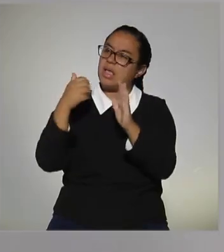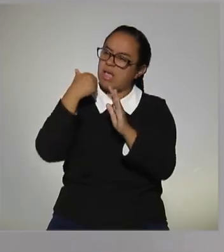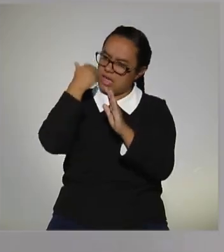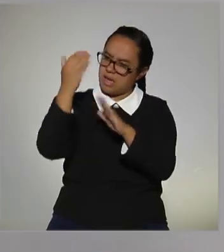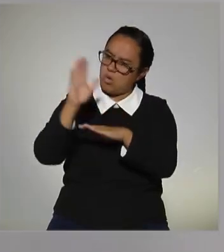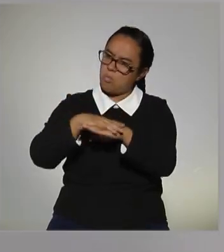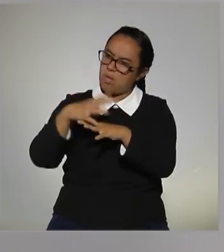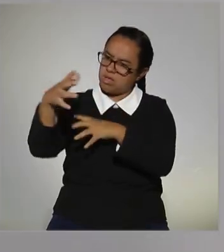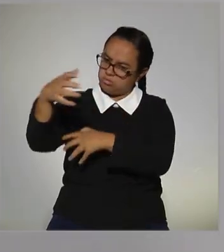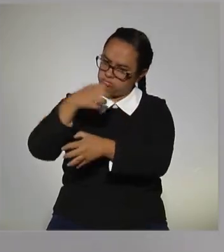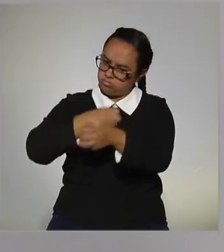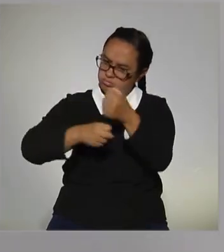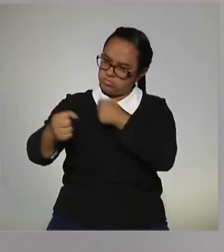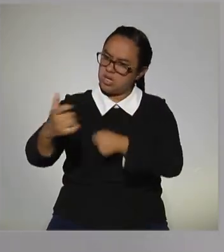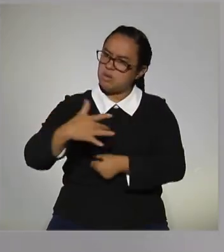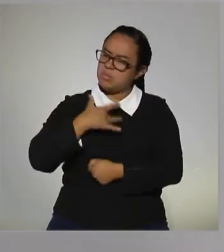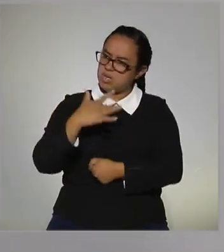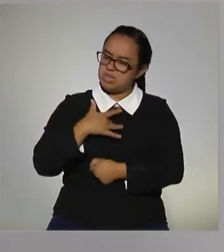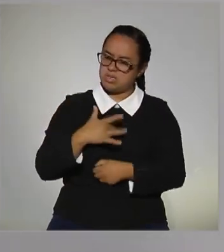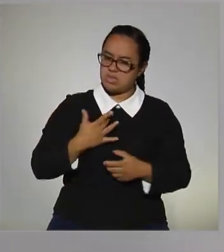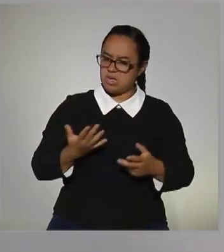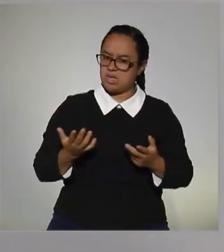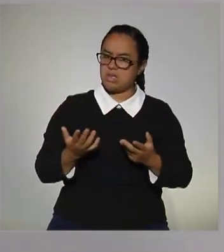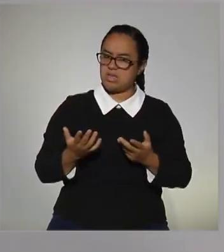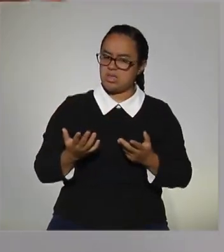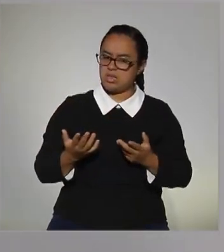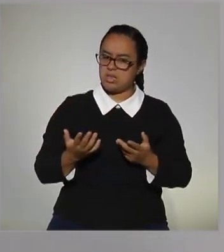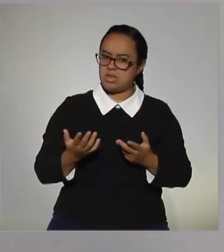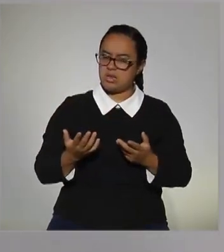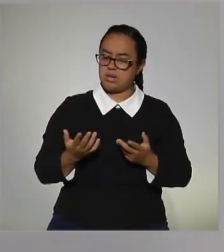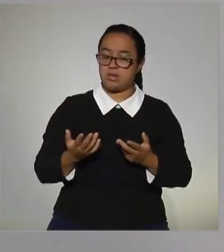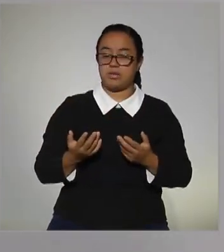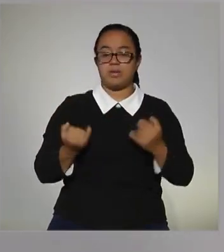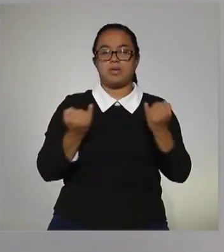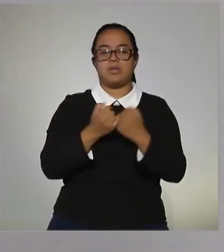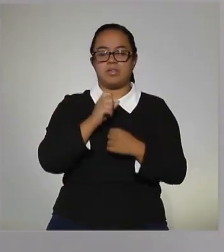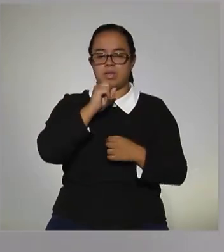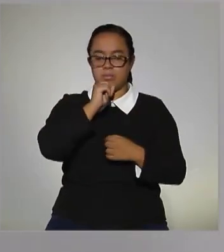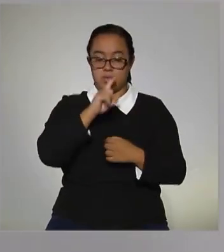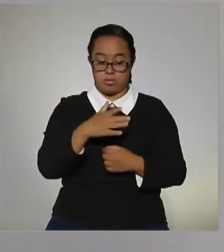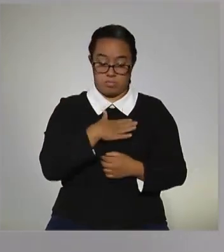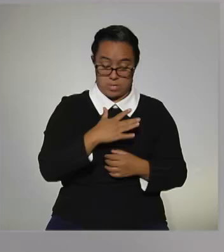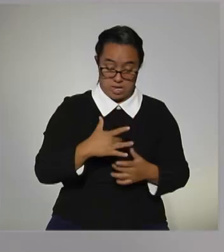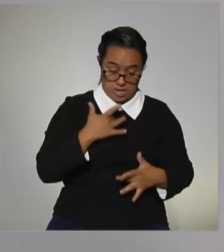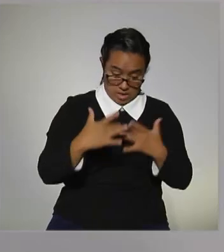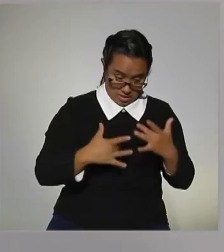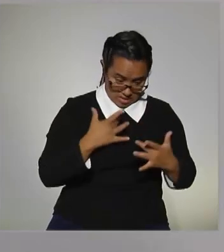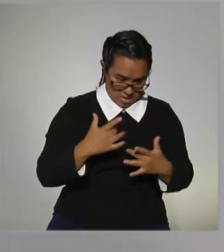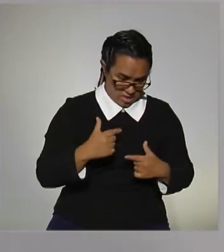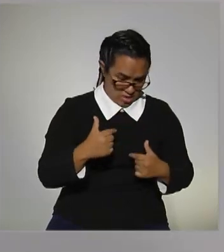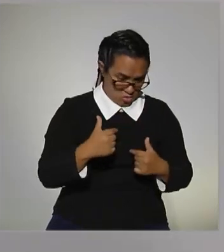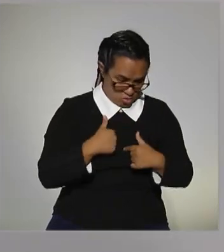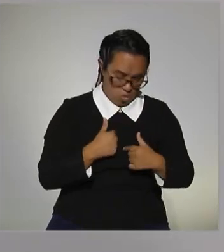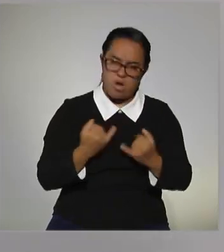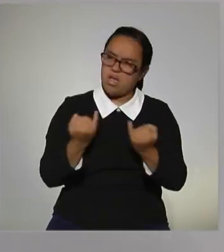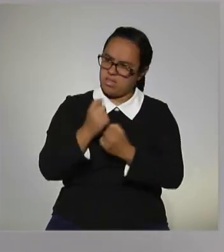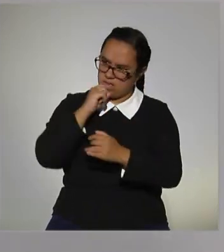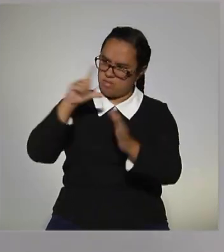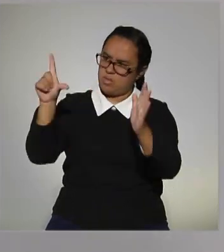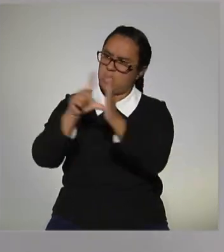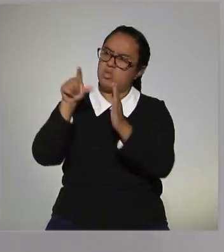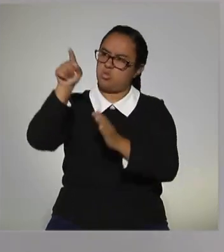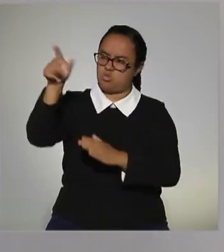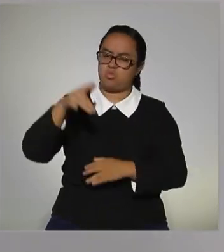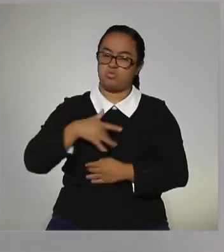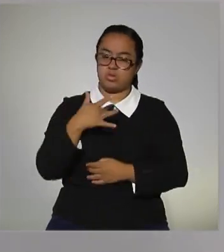por así decirlo, con lo que tú me provocaste a mí, un poco lo que hablan del transferir estas emociones, del que tú sientas lo que sentí, pero